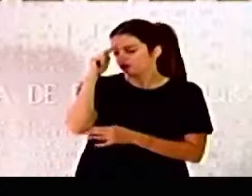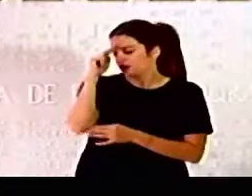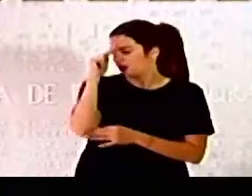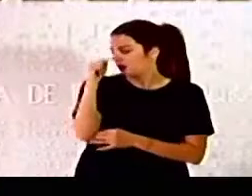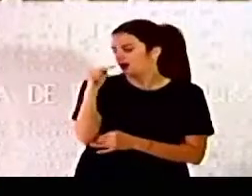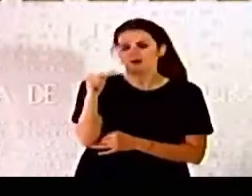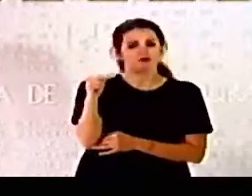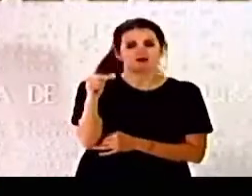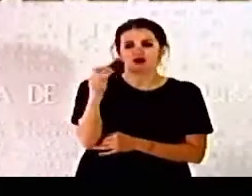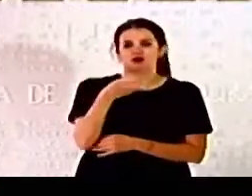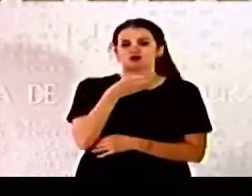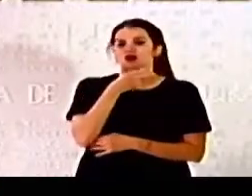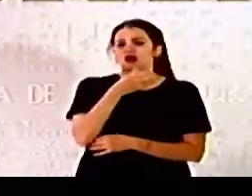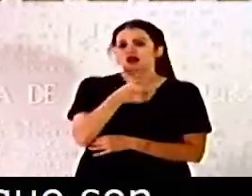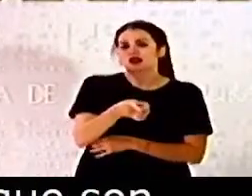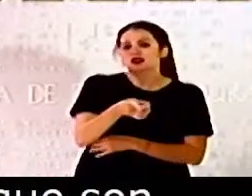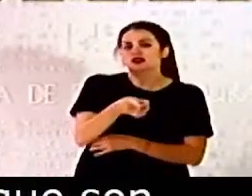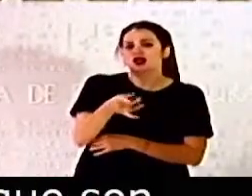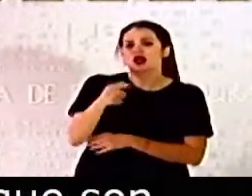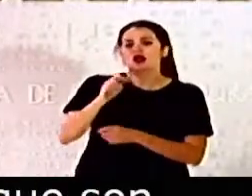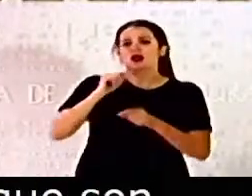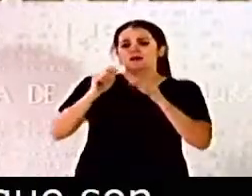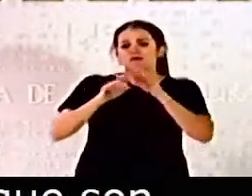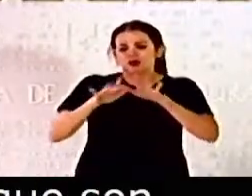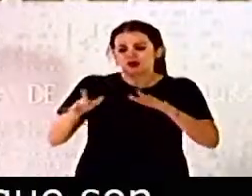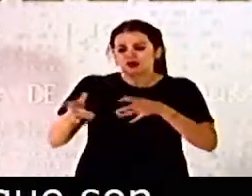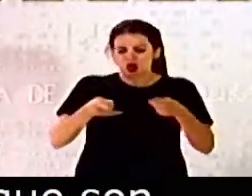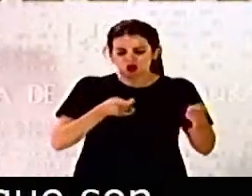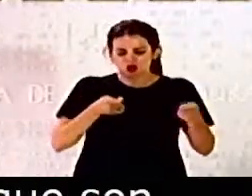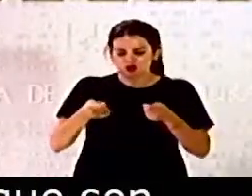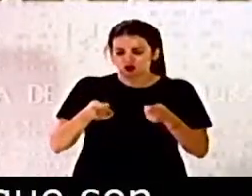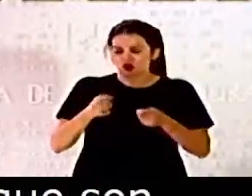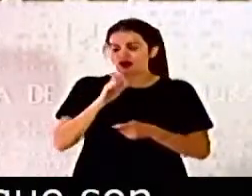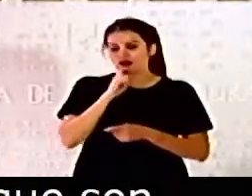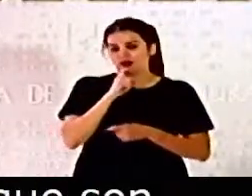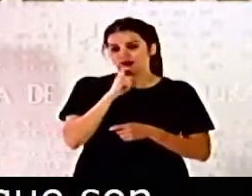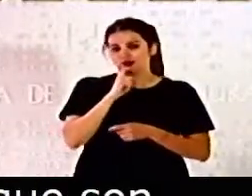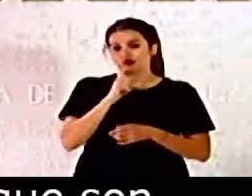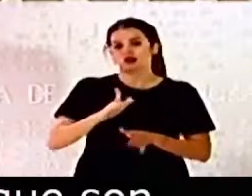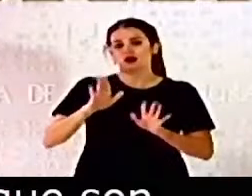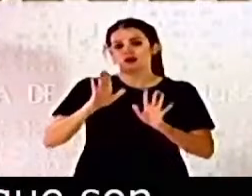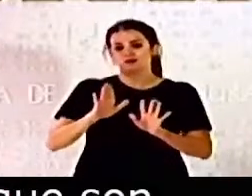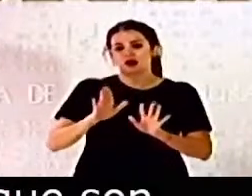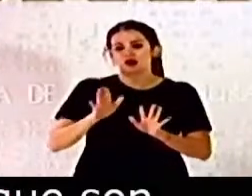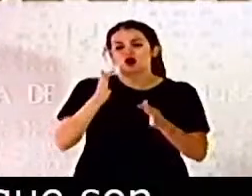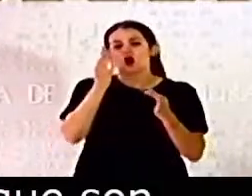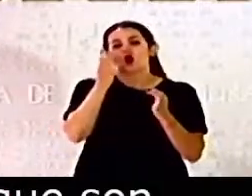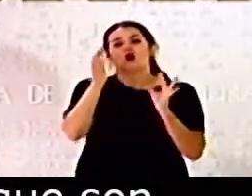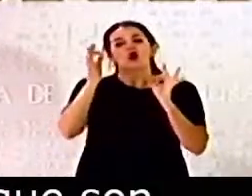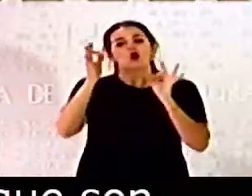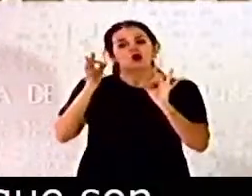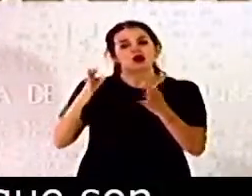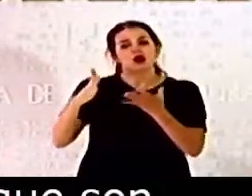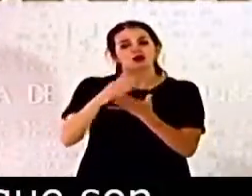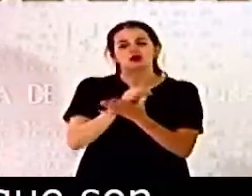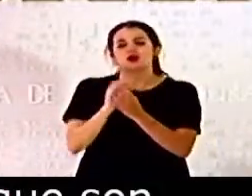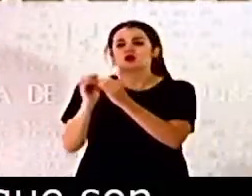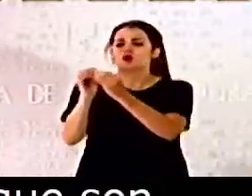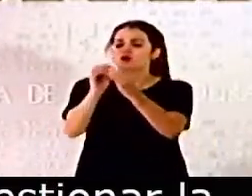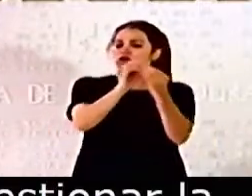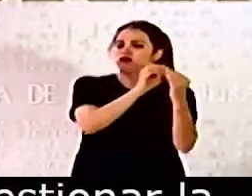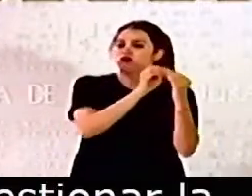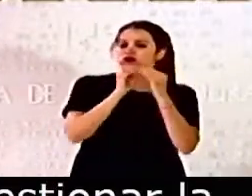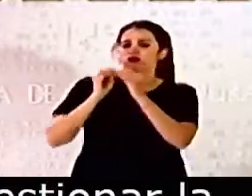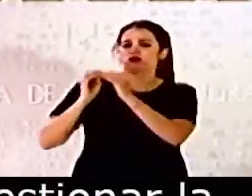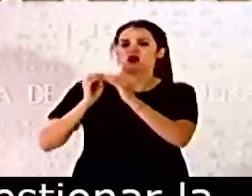porque es muy difícil gestionar esta pandemia, pero debemos tener cuidado y debemos actuar de forma homogénea en todos los